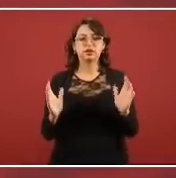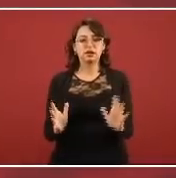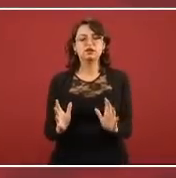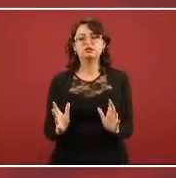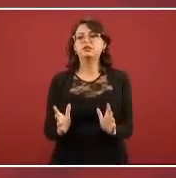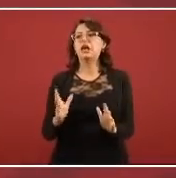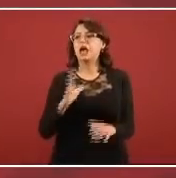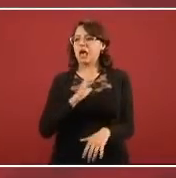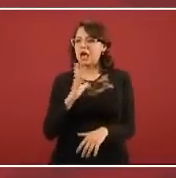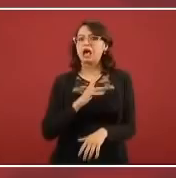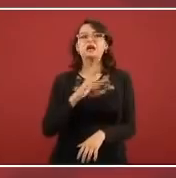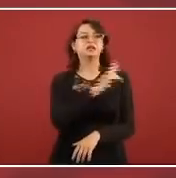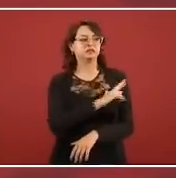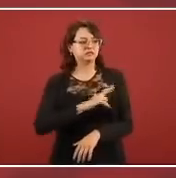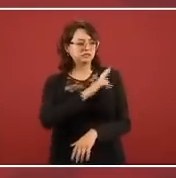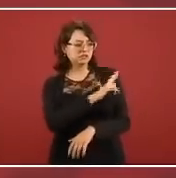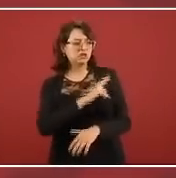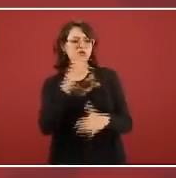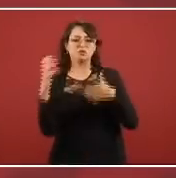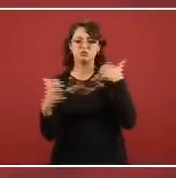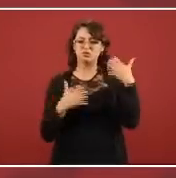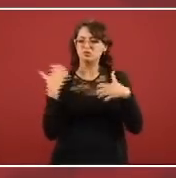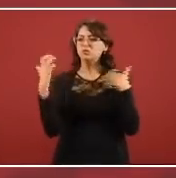oposición, resentimiento, todo,